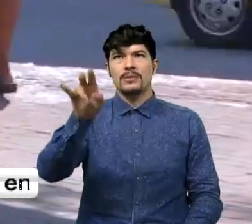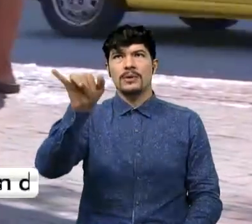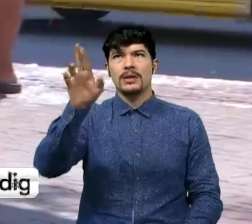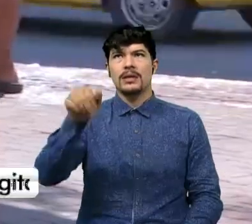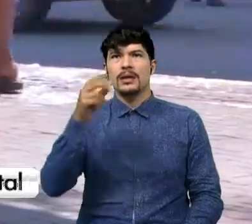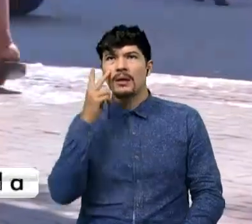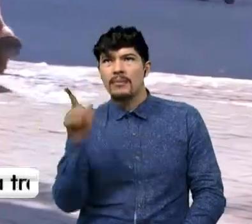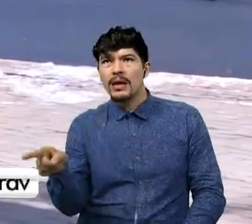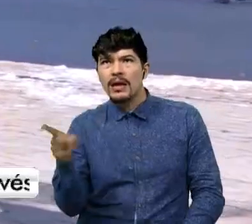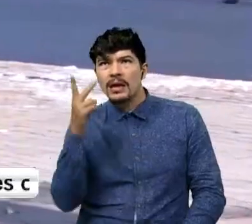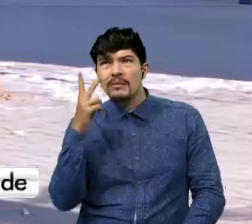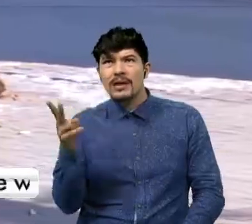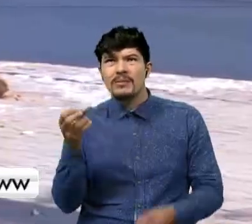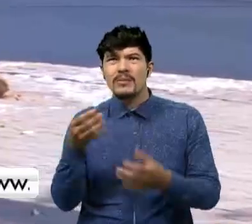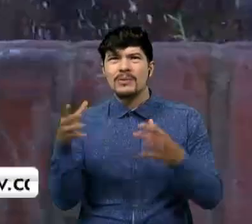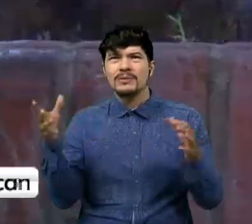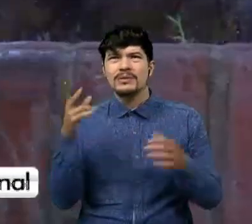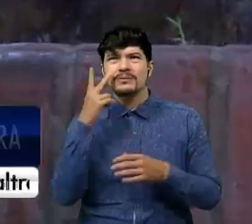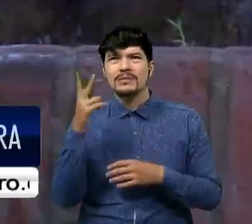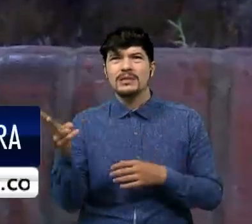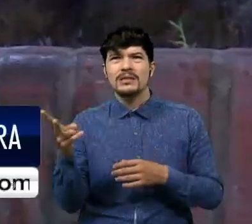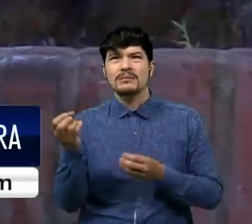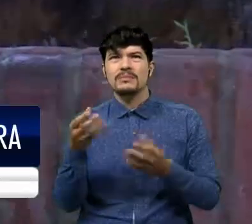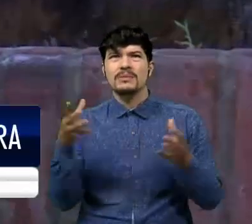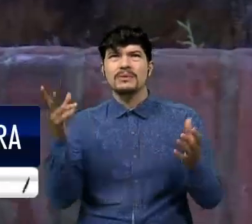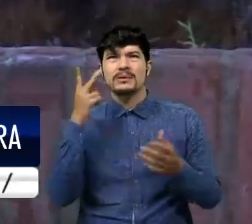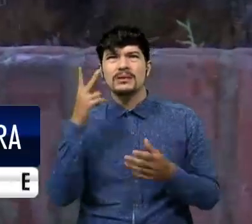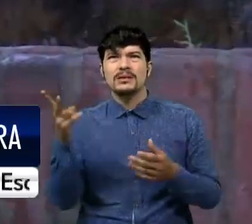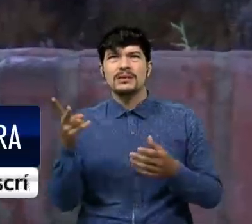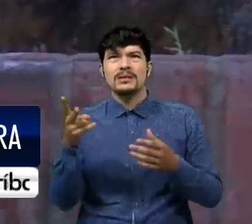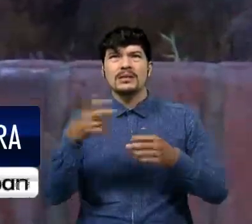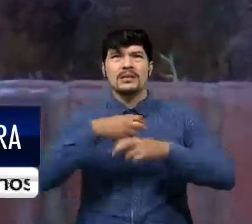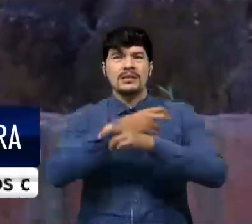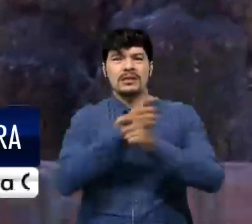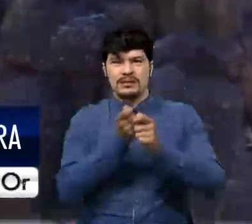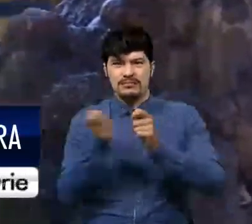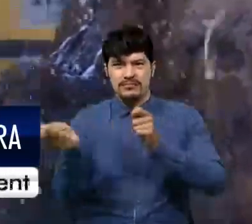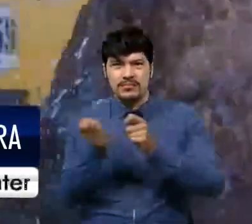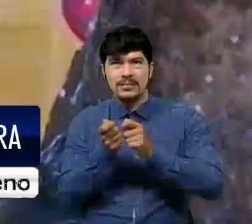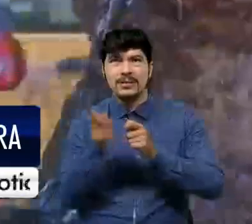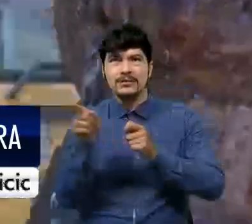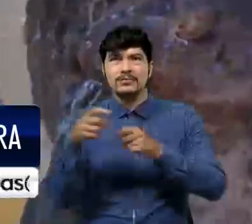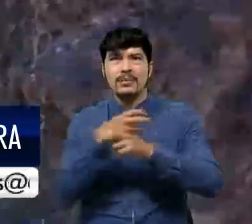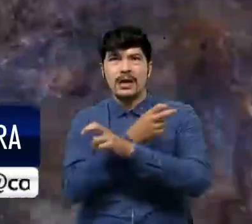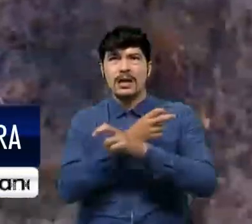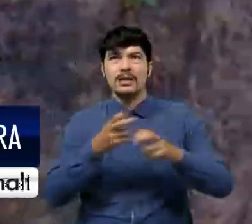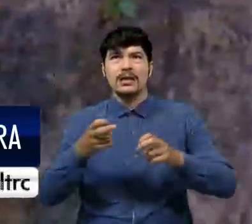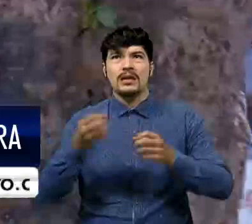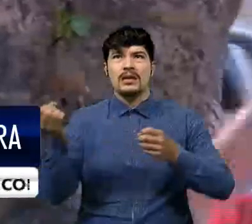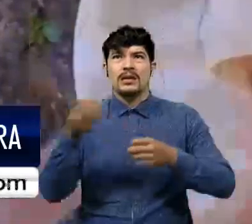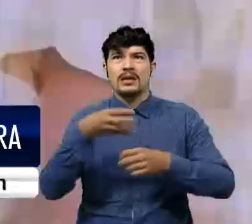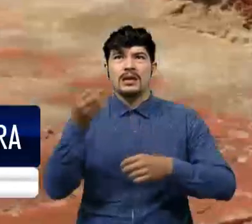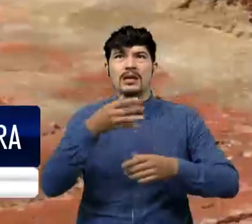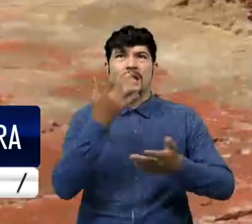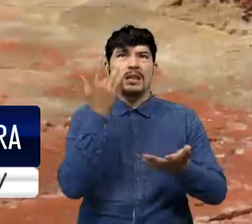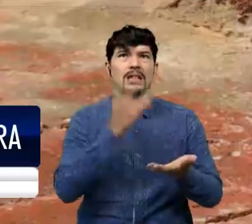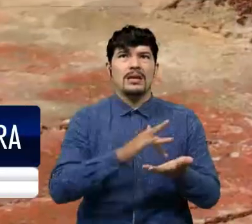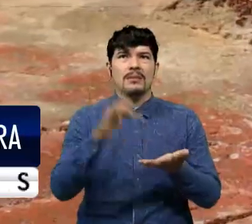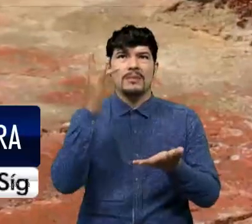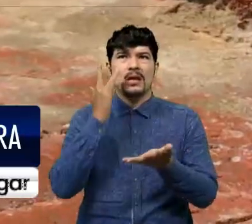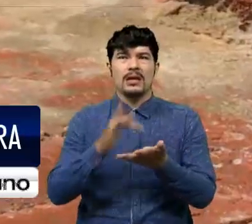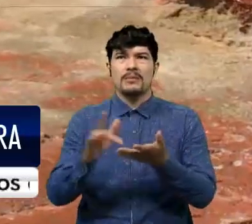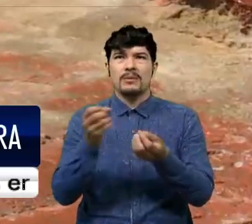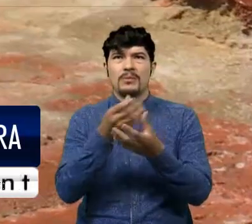Escenas como estas son constantes en las afueras de los establecimientos comerciales cercanos al Parque García Rovira, limpiando lo que